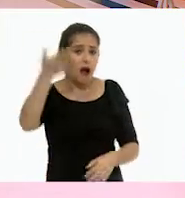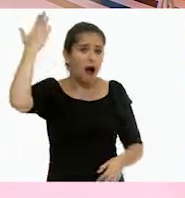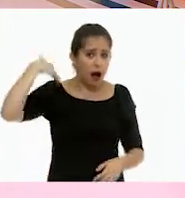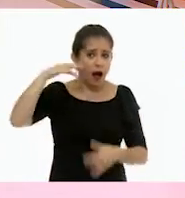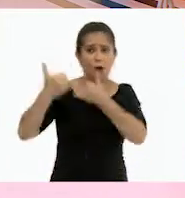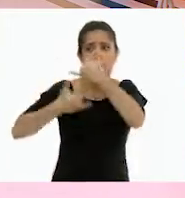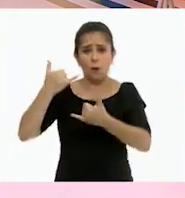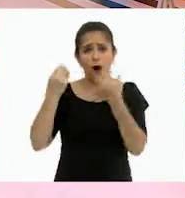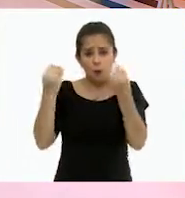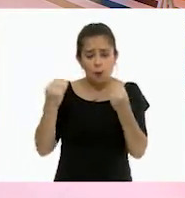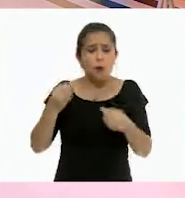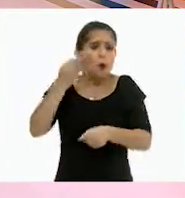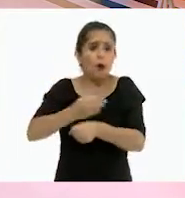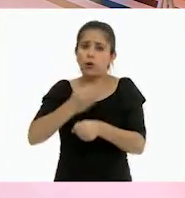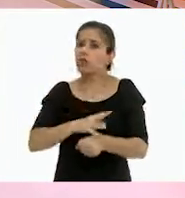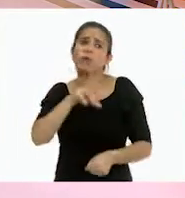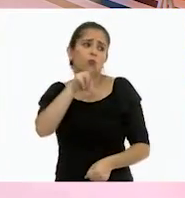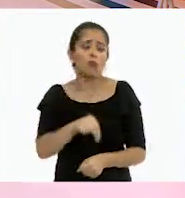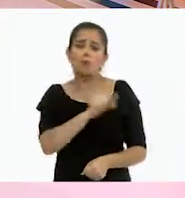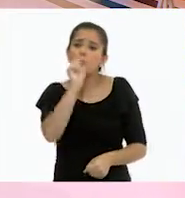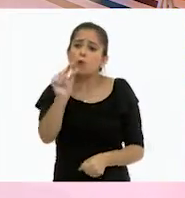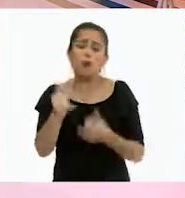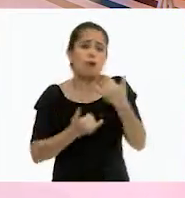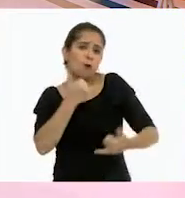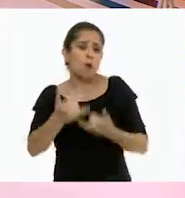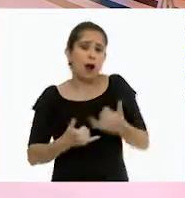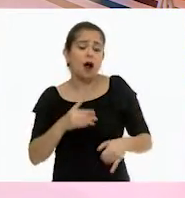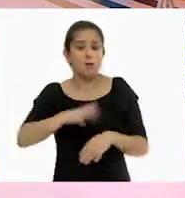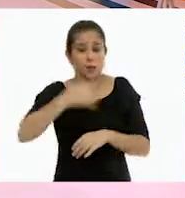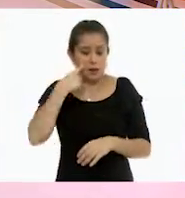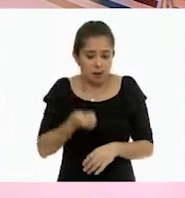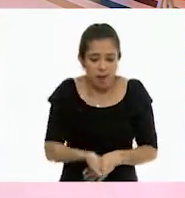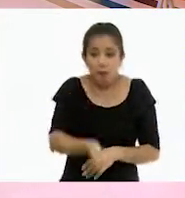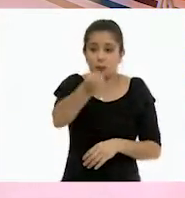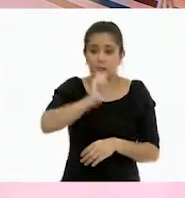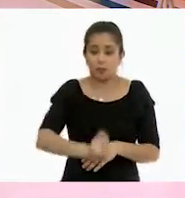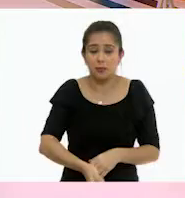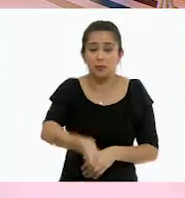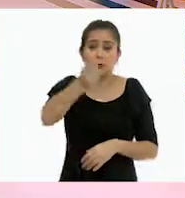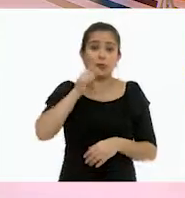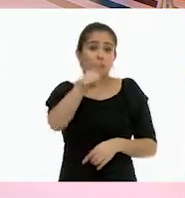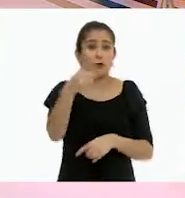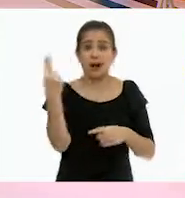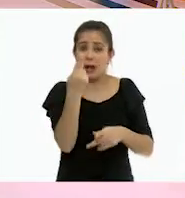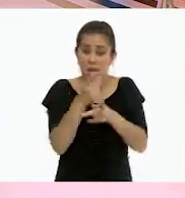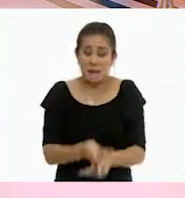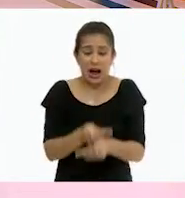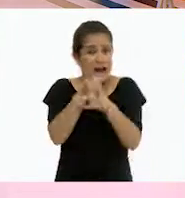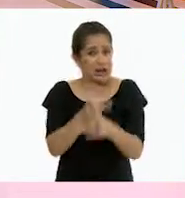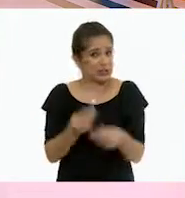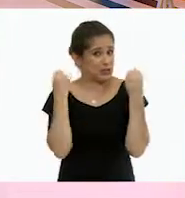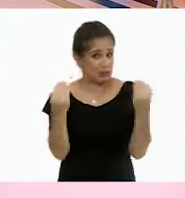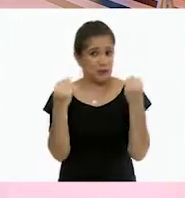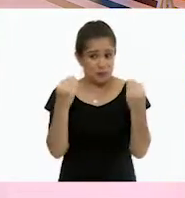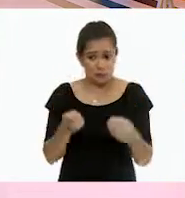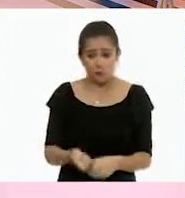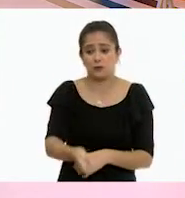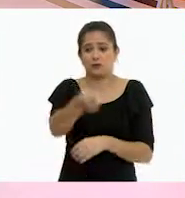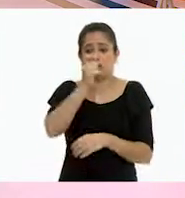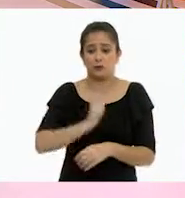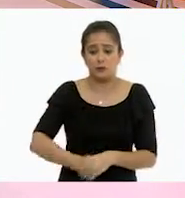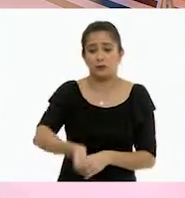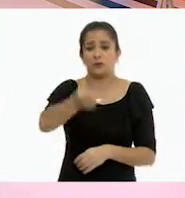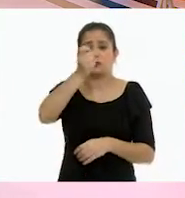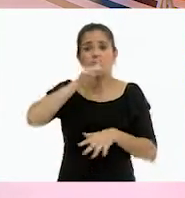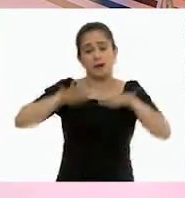para la paciencia, porque le atinas una vez de cada 25. Y en... A ver, ya le atiné. ¿Quieres intentarlo? Sí. ¿Trajiste